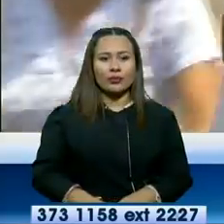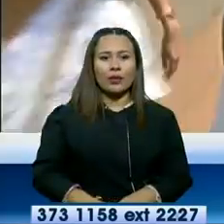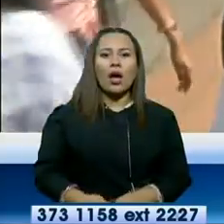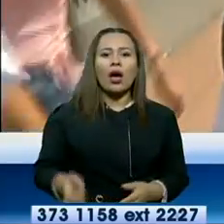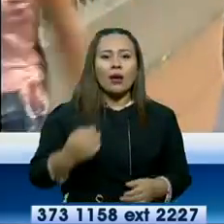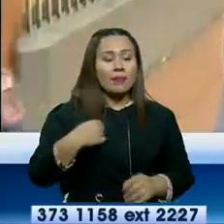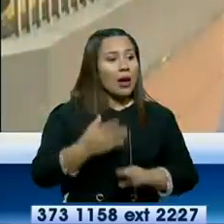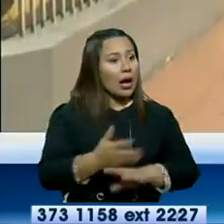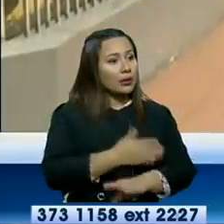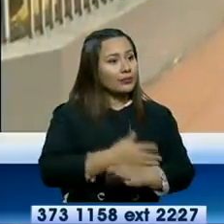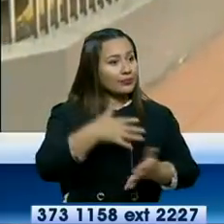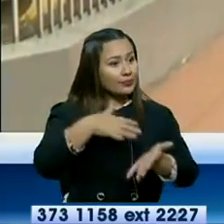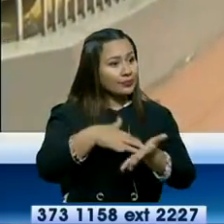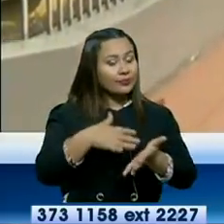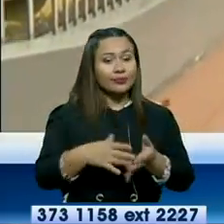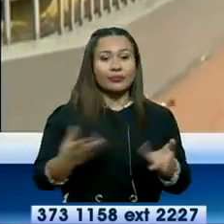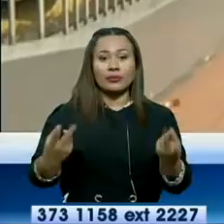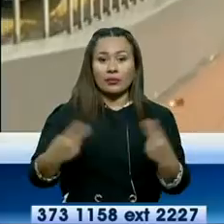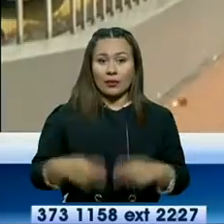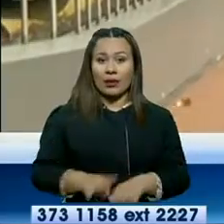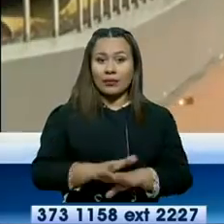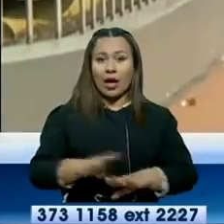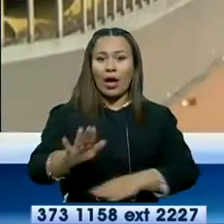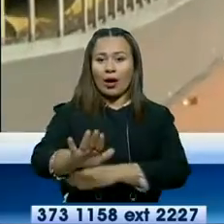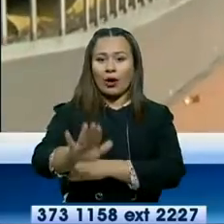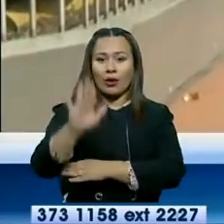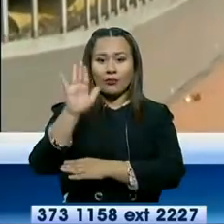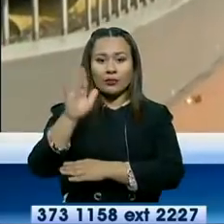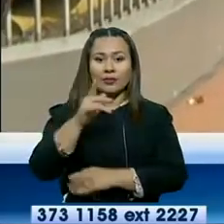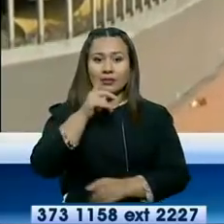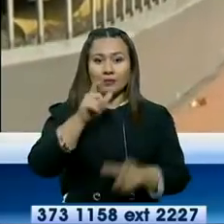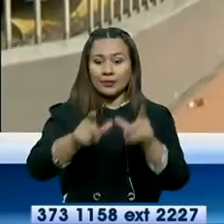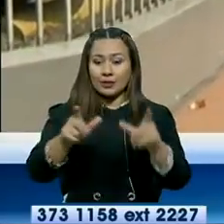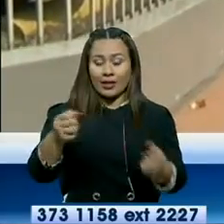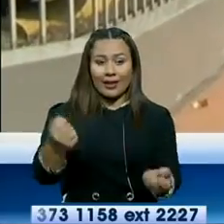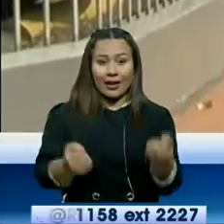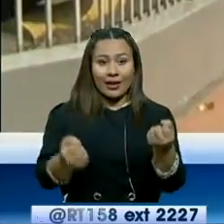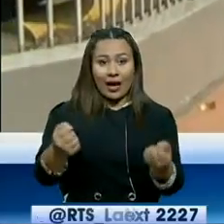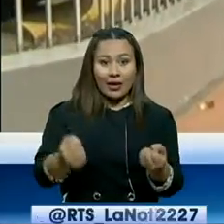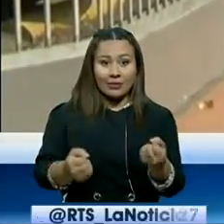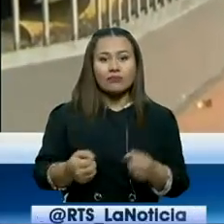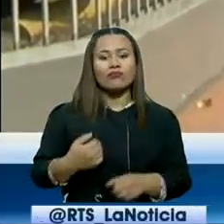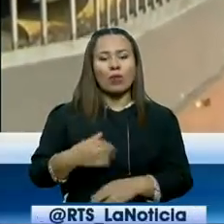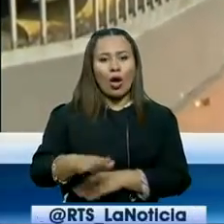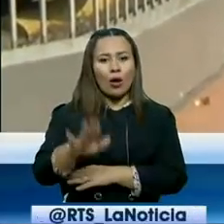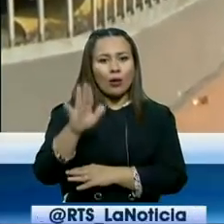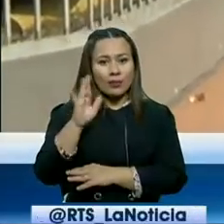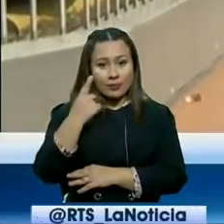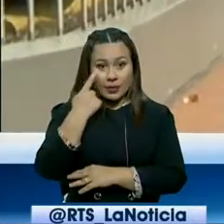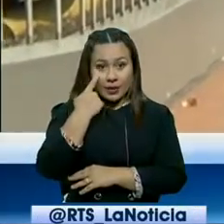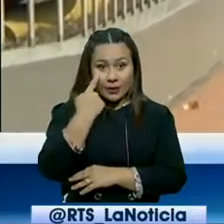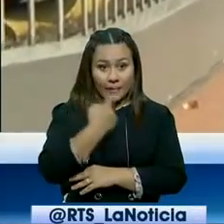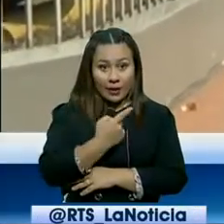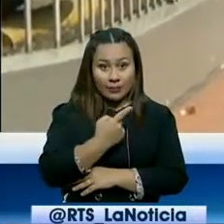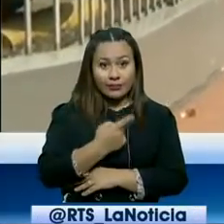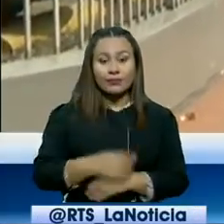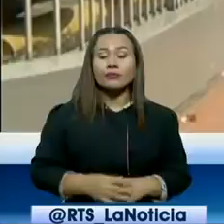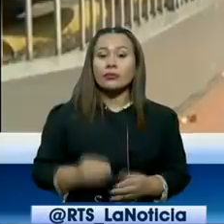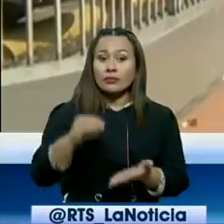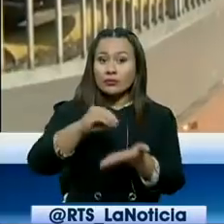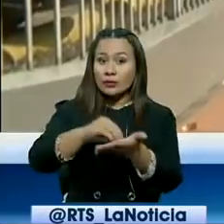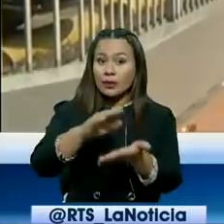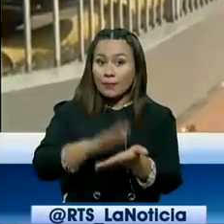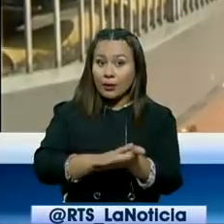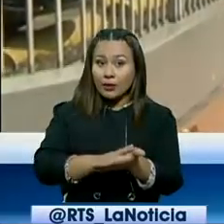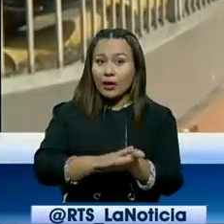previo, pero también ya hay el compromiso por parte de los transportistas, de los taxis, que una vez que esto se establezca,